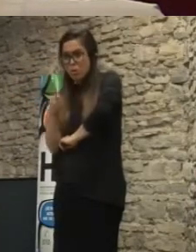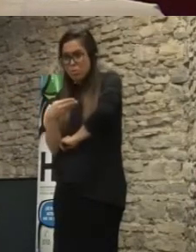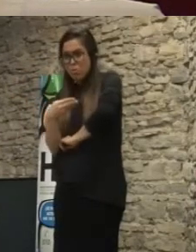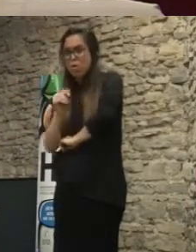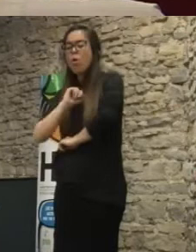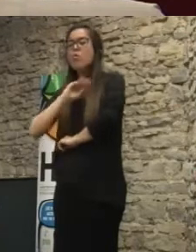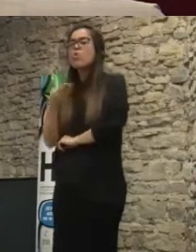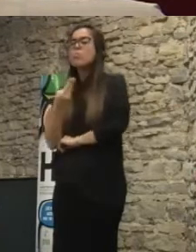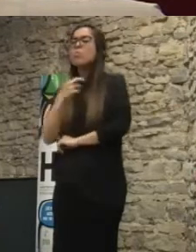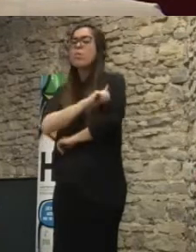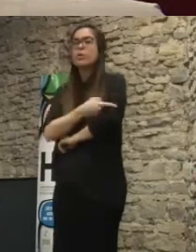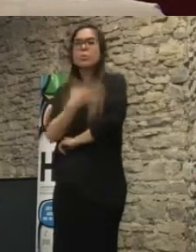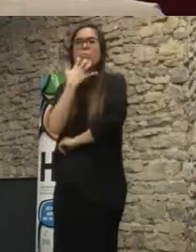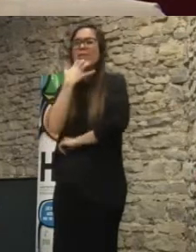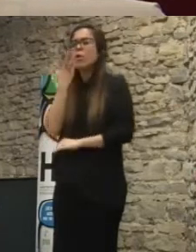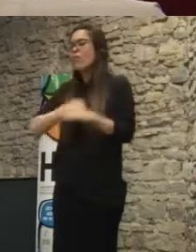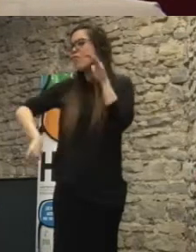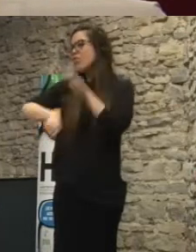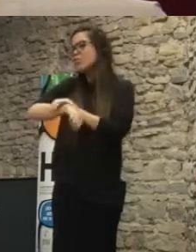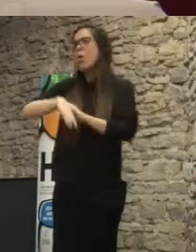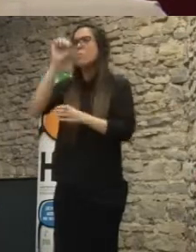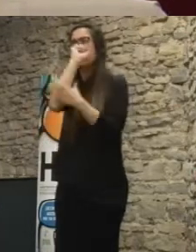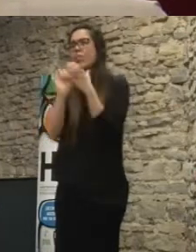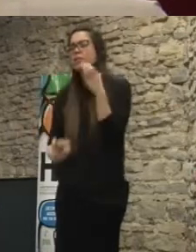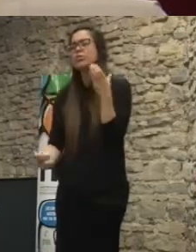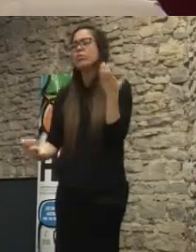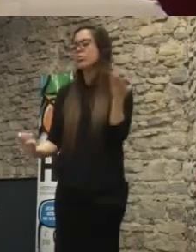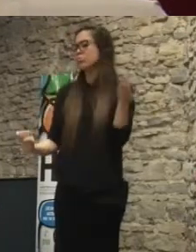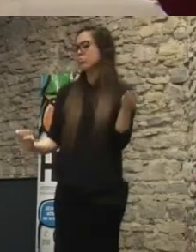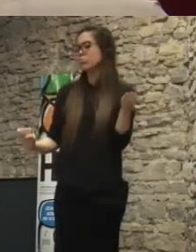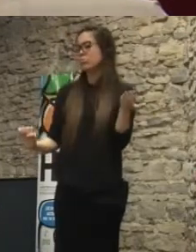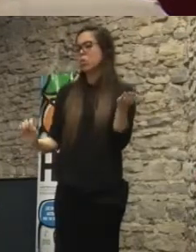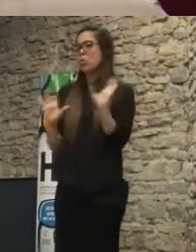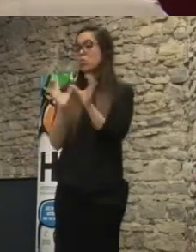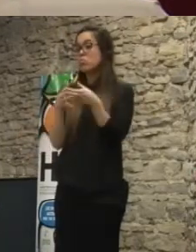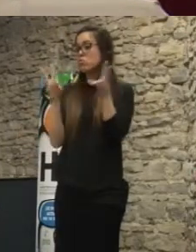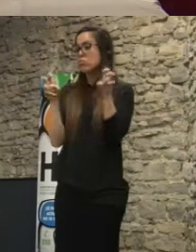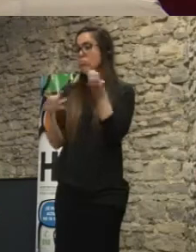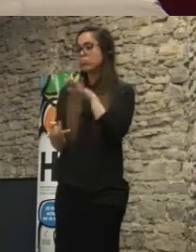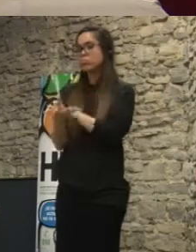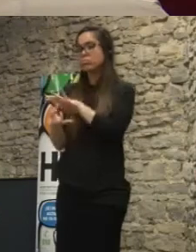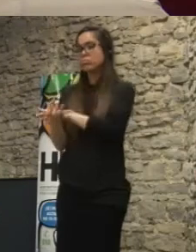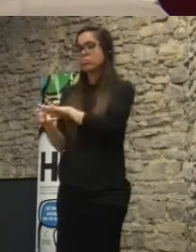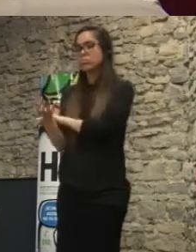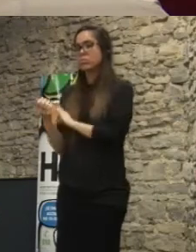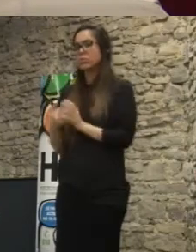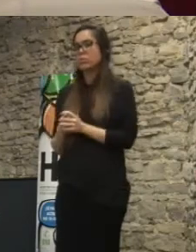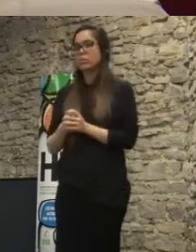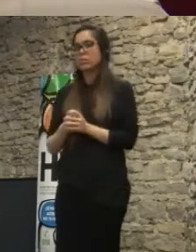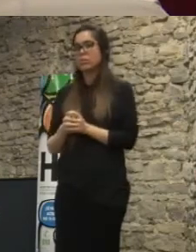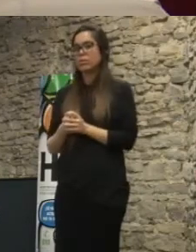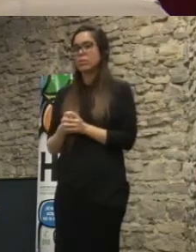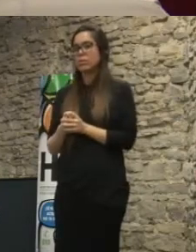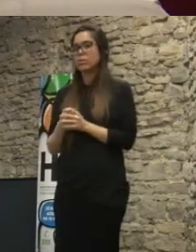lo que estamos viviendo, el fútbol, por ejemplo, el baloncesto, todo esto y otros colectivos, pero este en concreto, que es